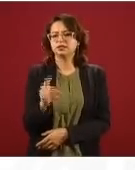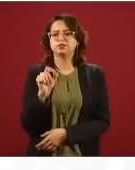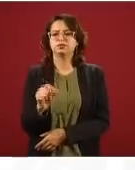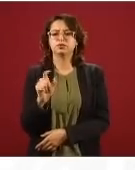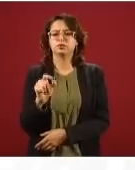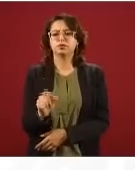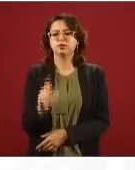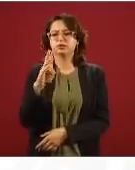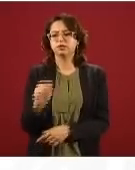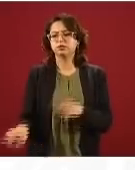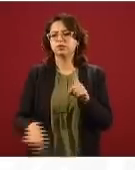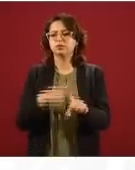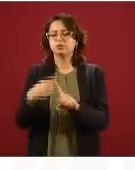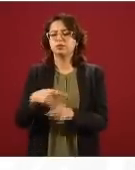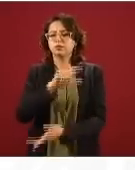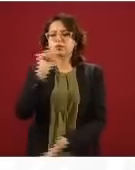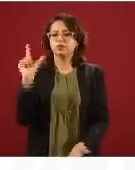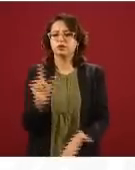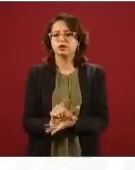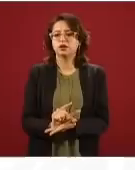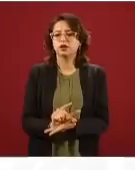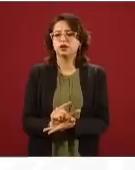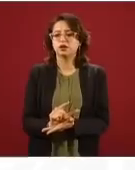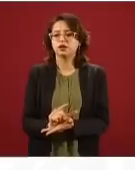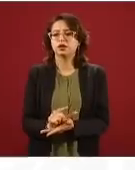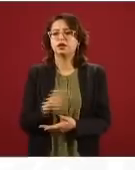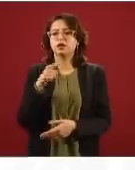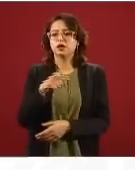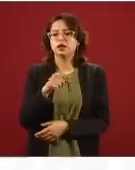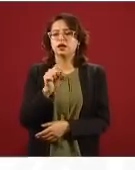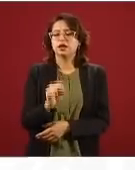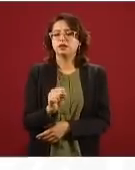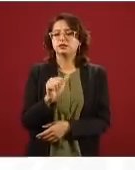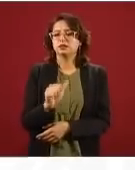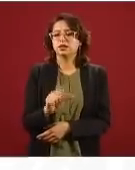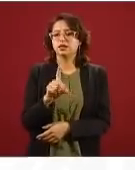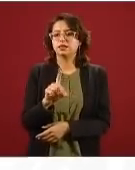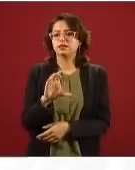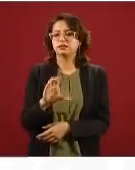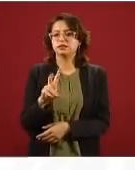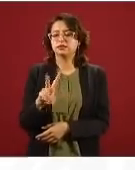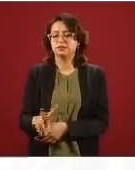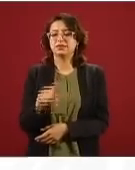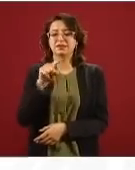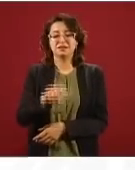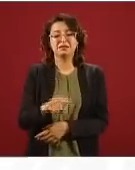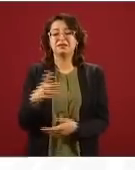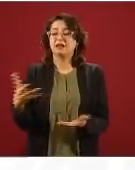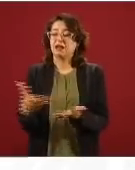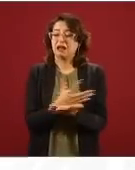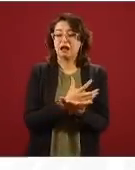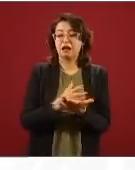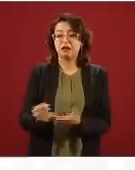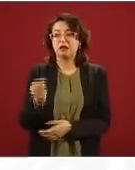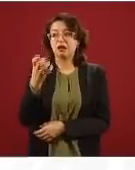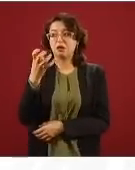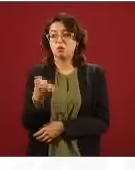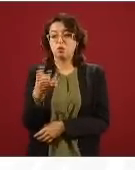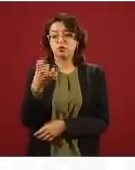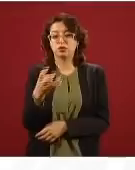29 centavos por litro. Mega Gasolineras SADCB tiene un mega margen de